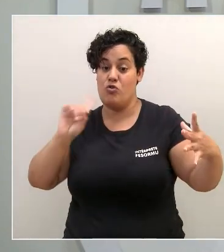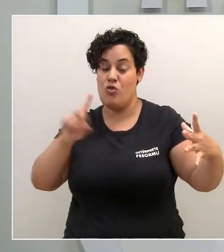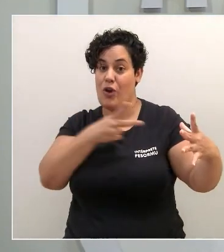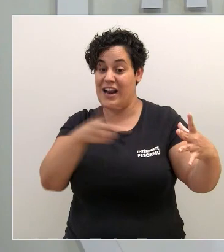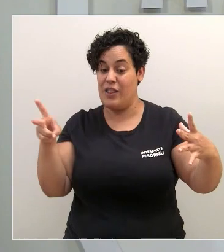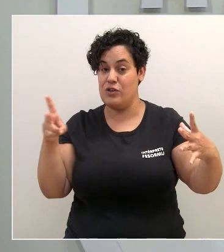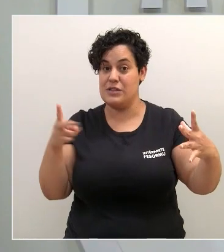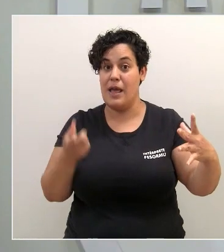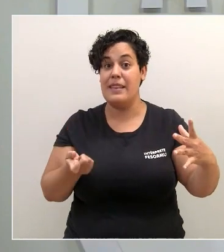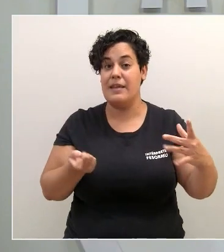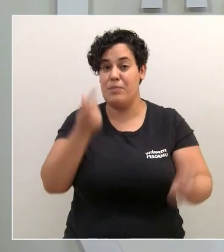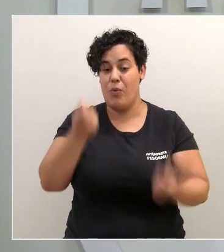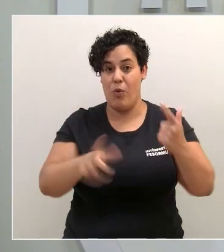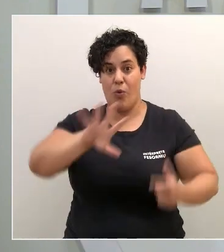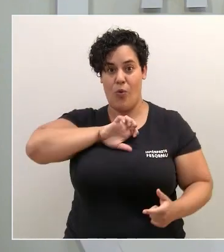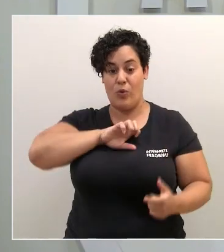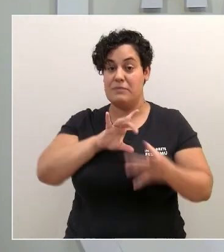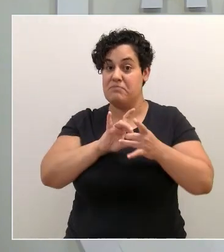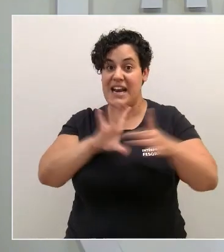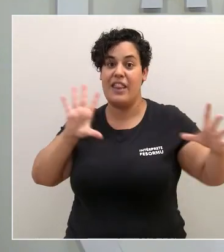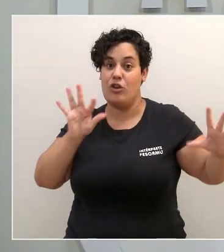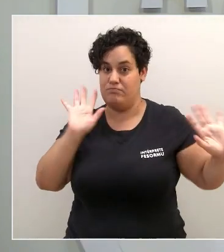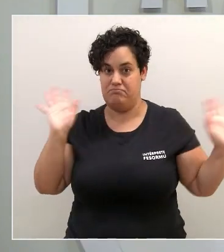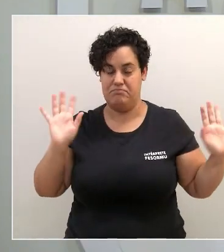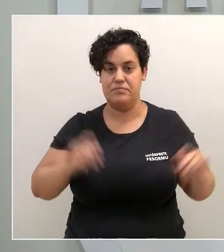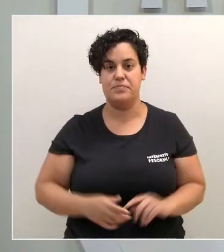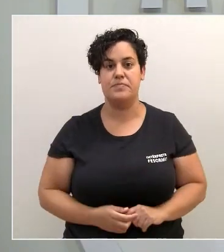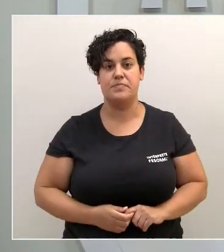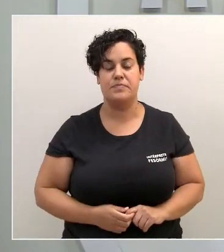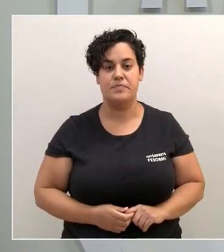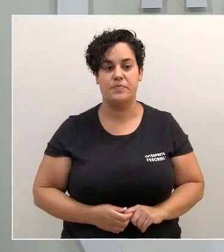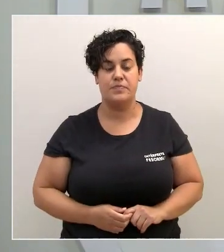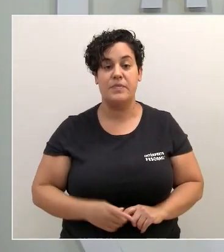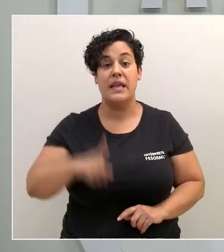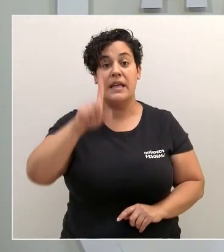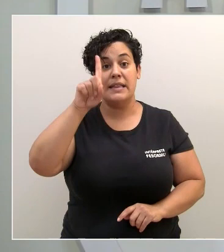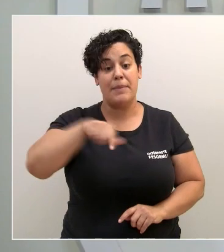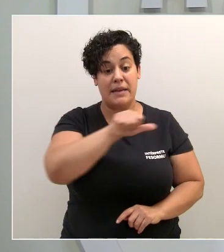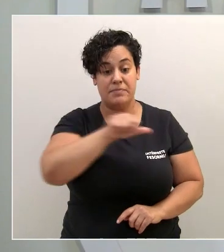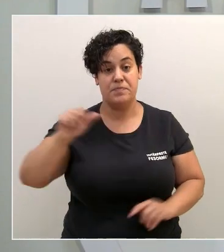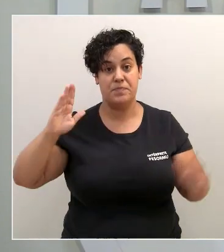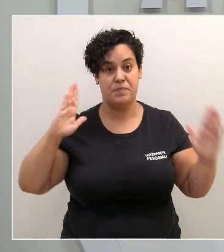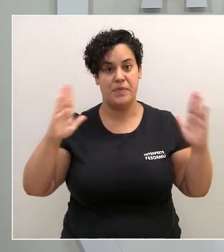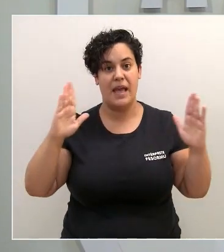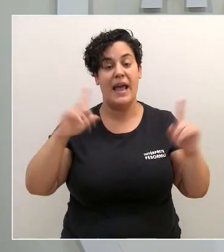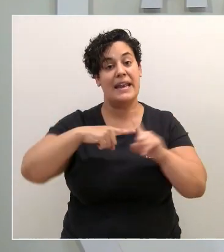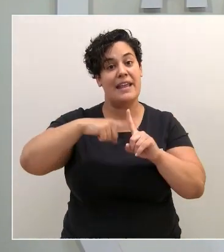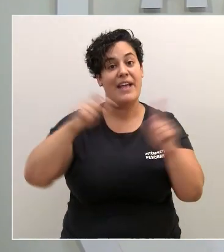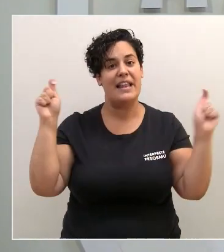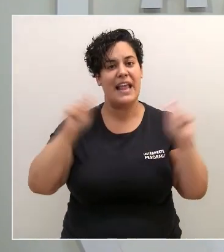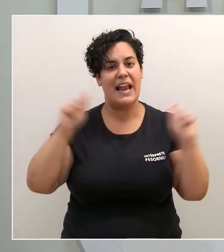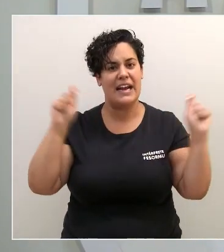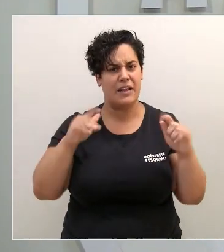últimas semanas. En cuanto a la situación municipal, durante esta semana el nivel de alerta es el